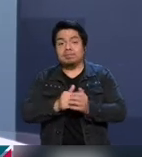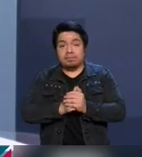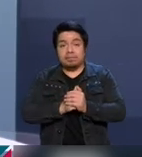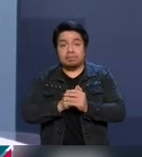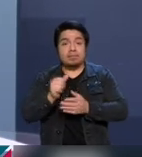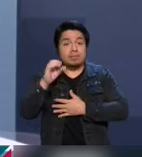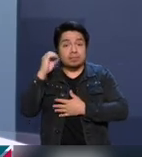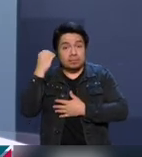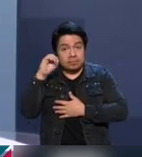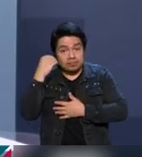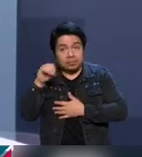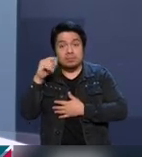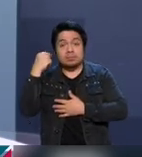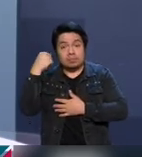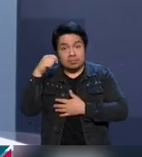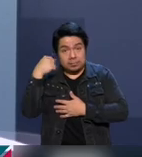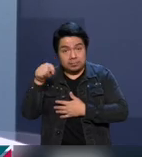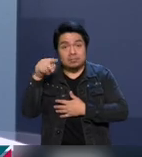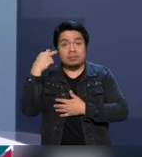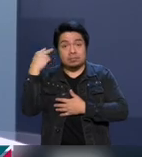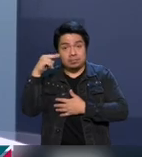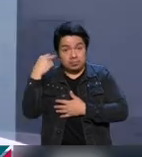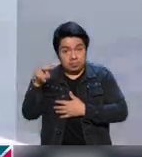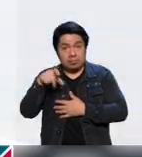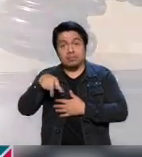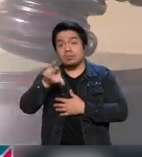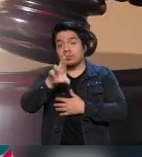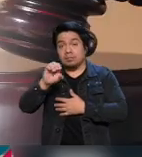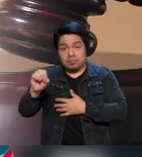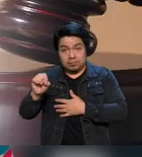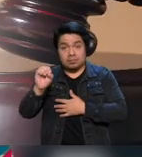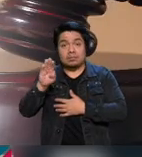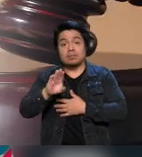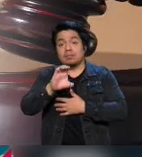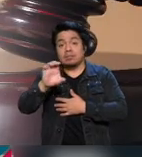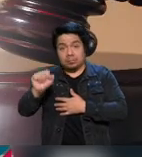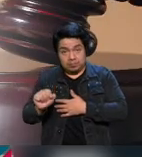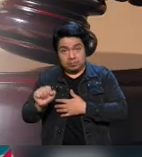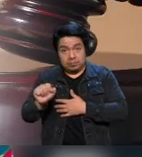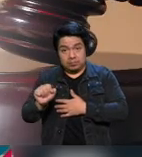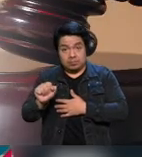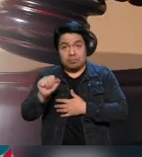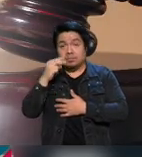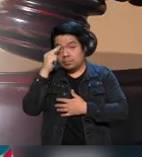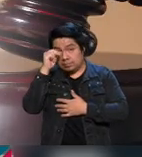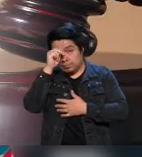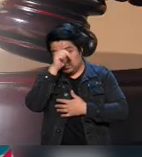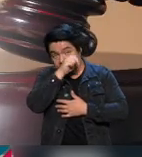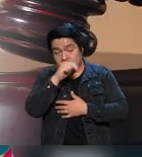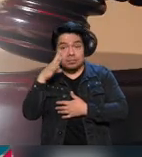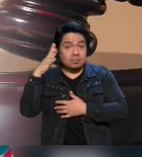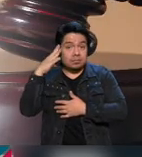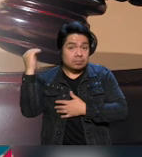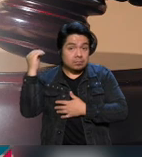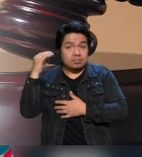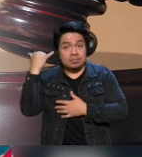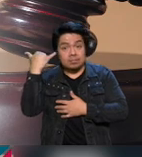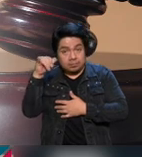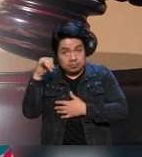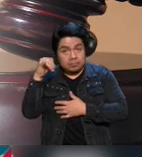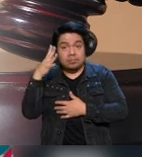son Oaxaca, Tabasco, Veracruz, Quintana Roo, Baja California Sur, Nayarit, Colima,